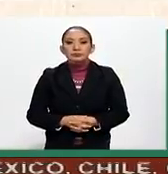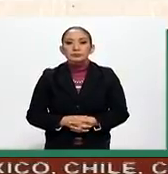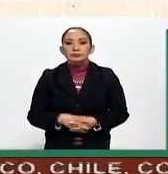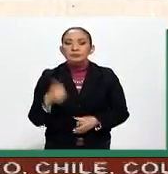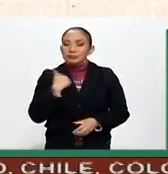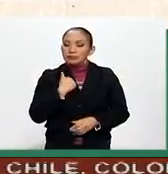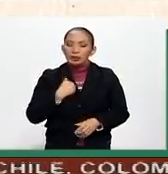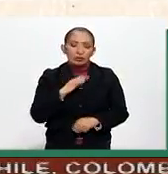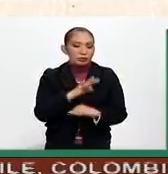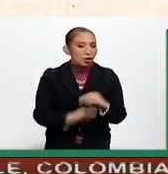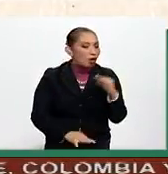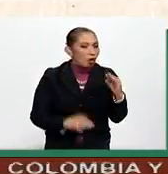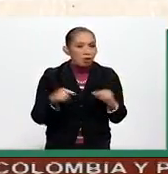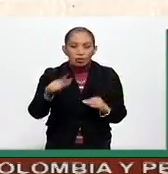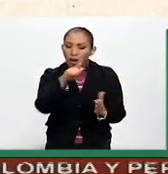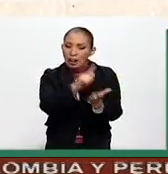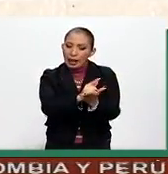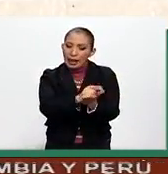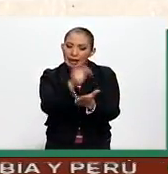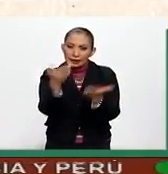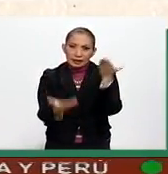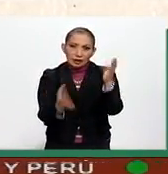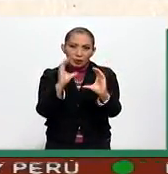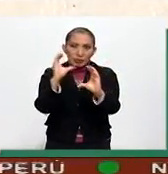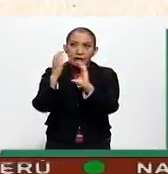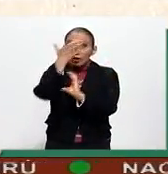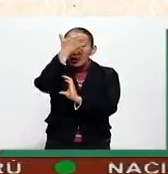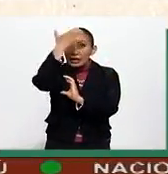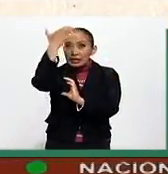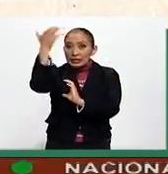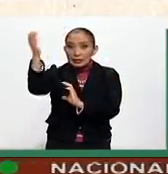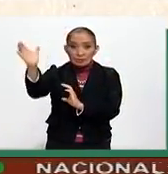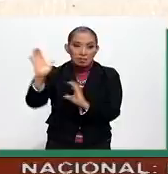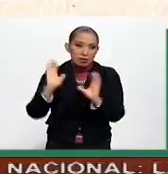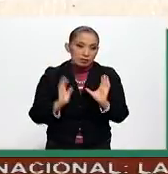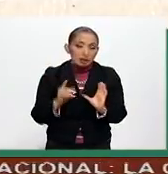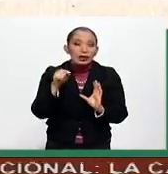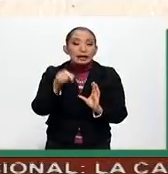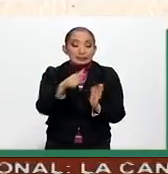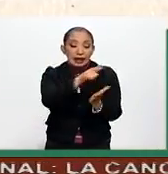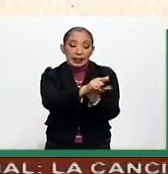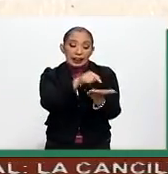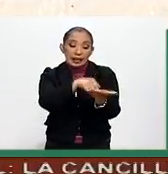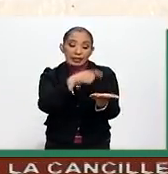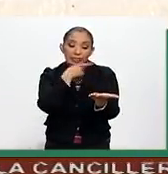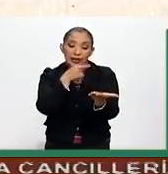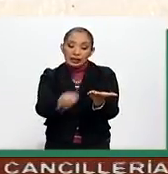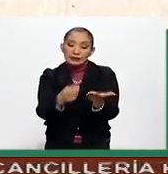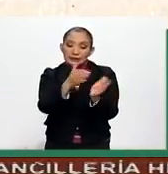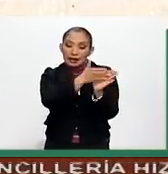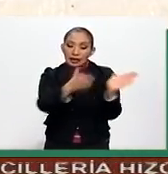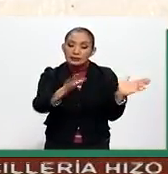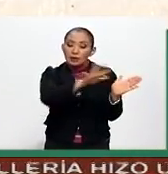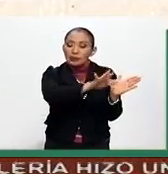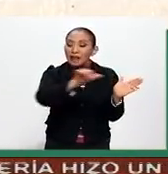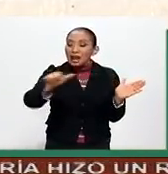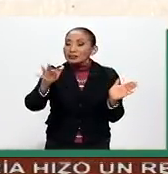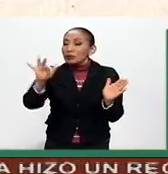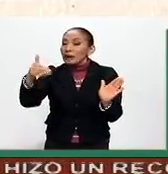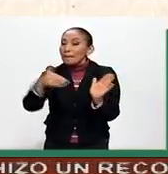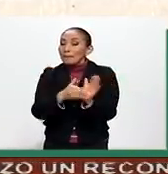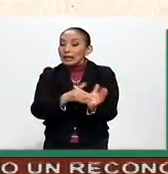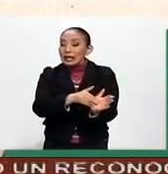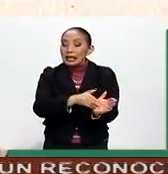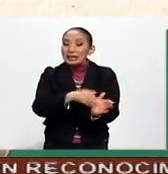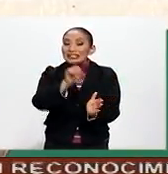Fundamentamos todos nuestros actos en la Ley General del Equilibrio Ecológico y la Protección del Ambiente, y esta ley establece un rango de entre 50 y 50,000